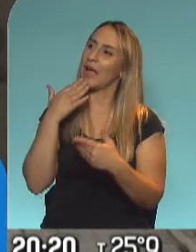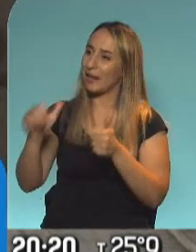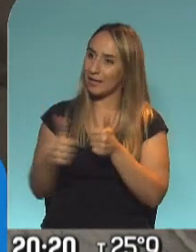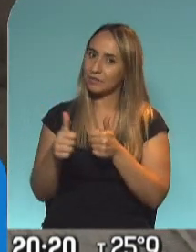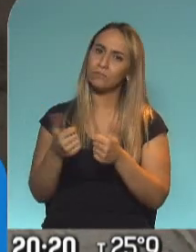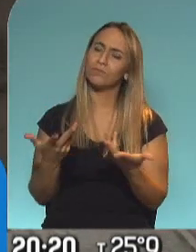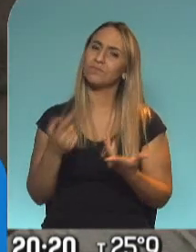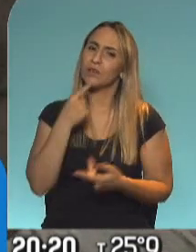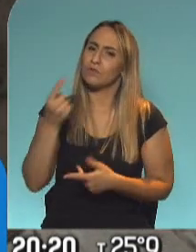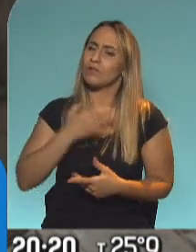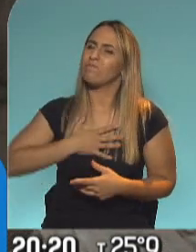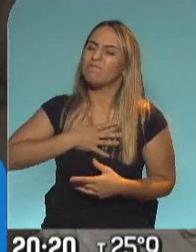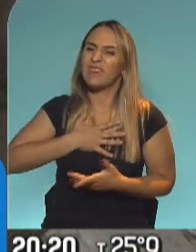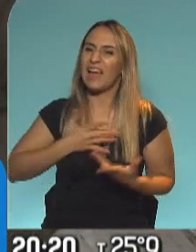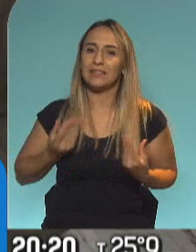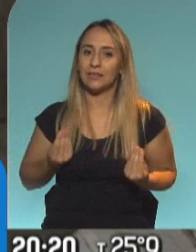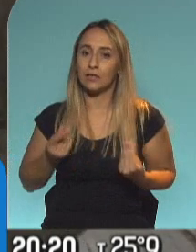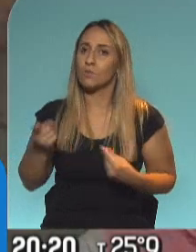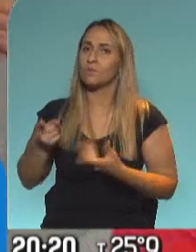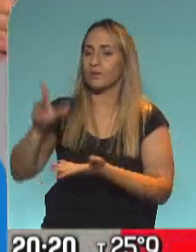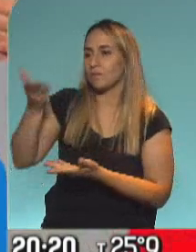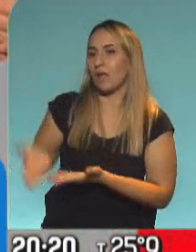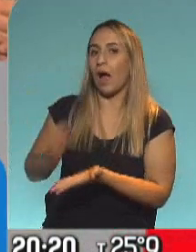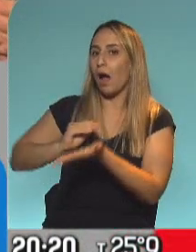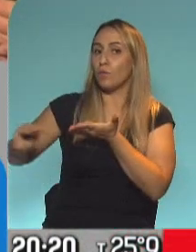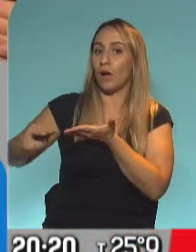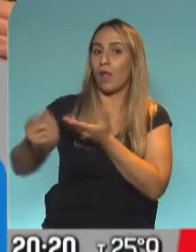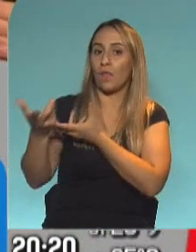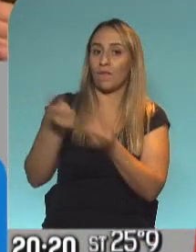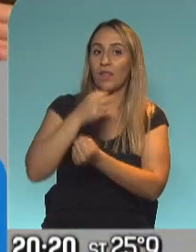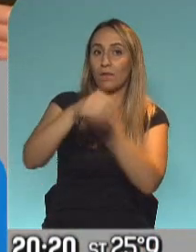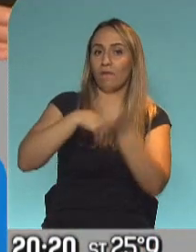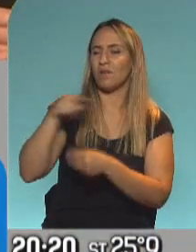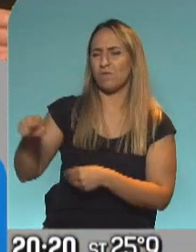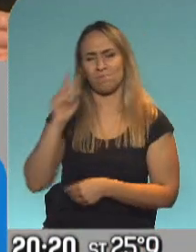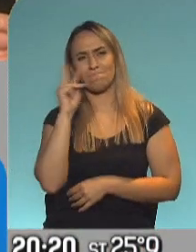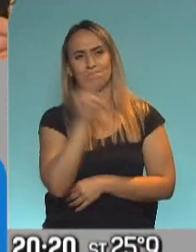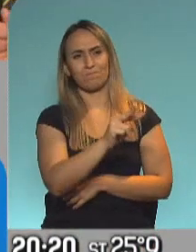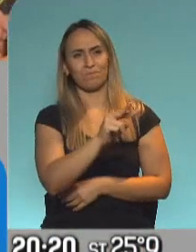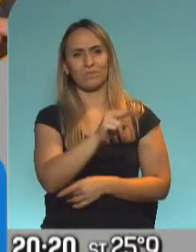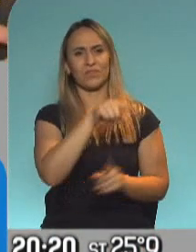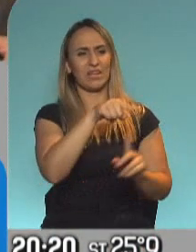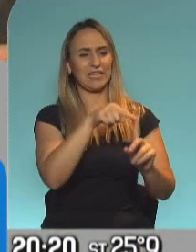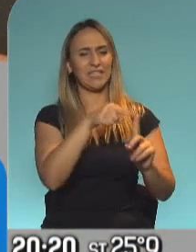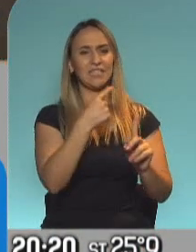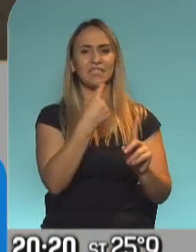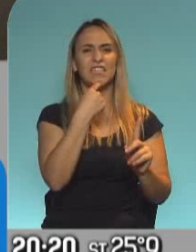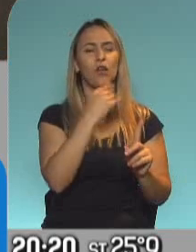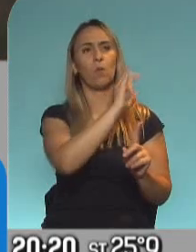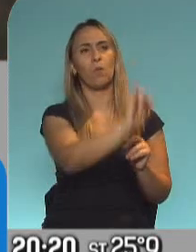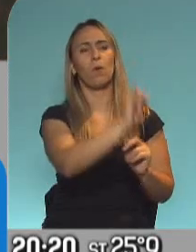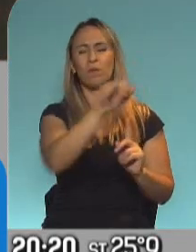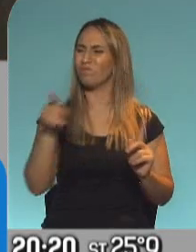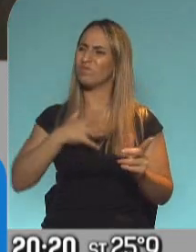¿qué sensación tiene usted como abogado de la familia a escuchar las declaraciones de Podabópulos? Bueno,